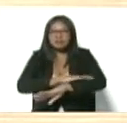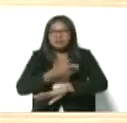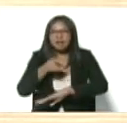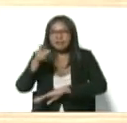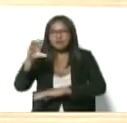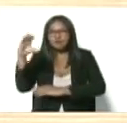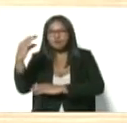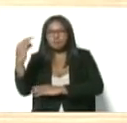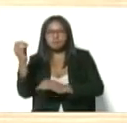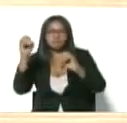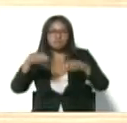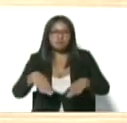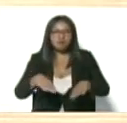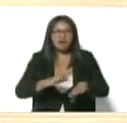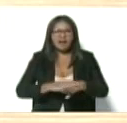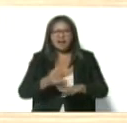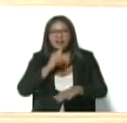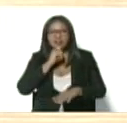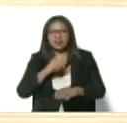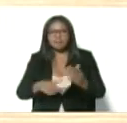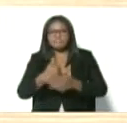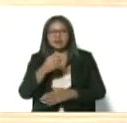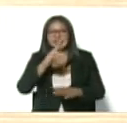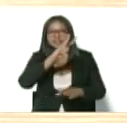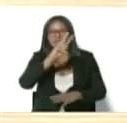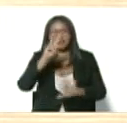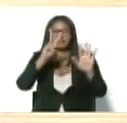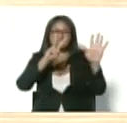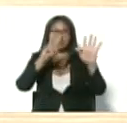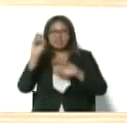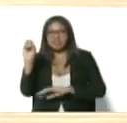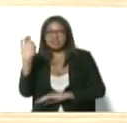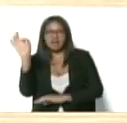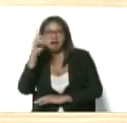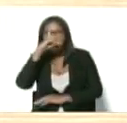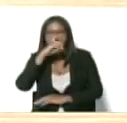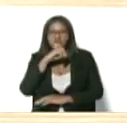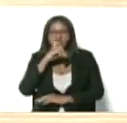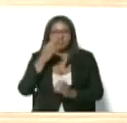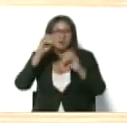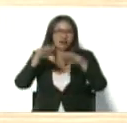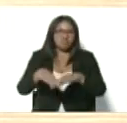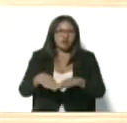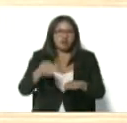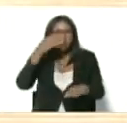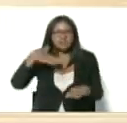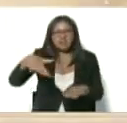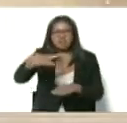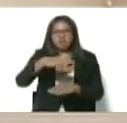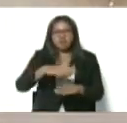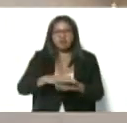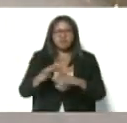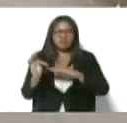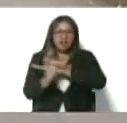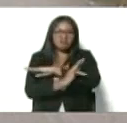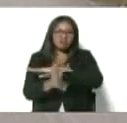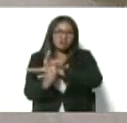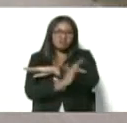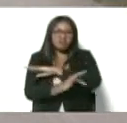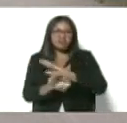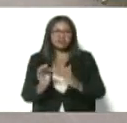desde décadas como dije ayer más de 70 años de abandono del territorio de la población de la frontera